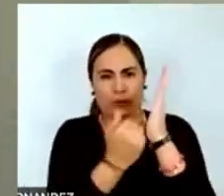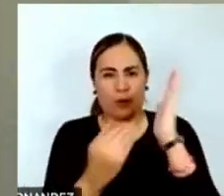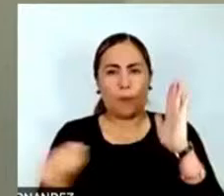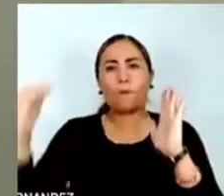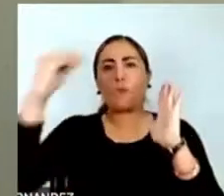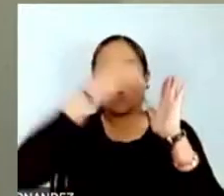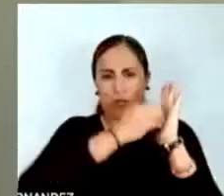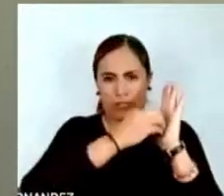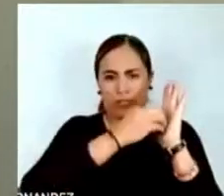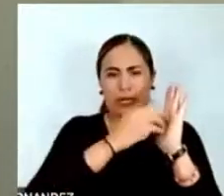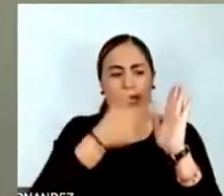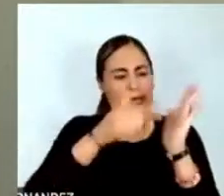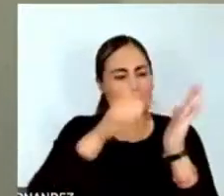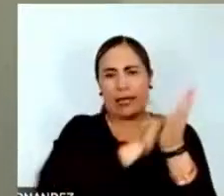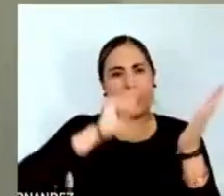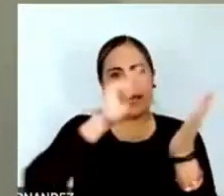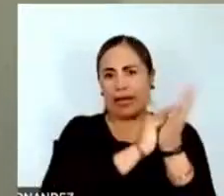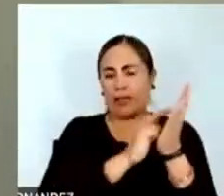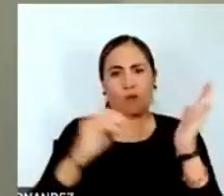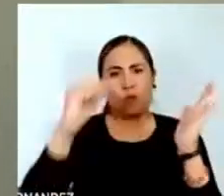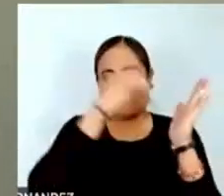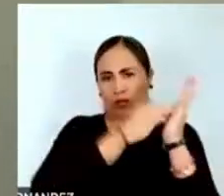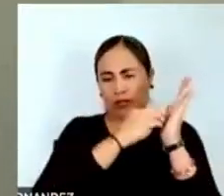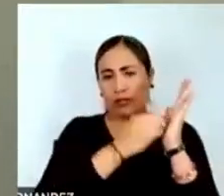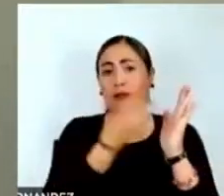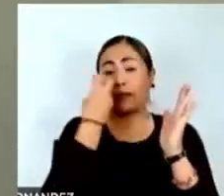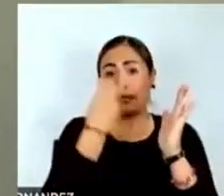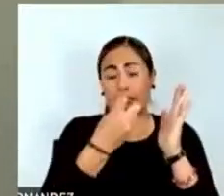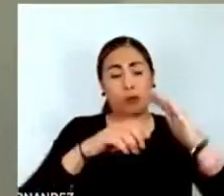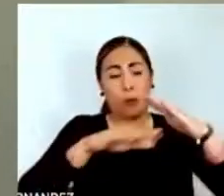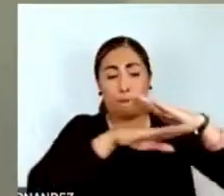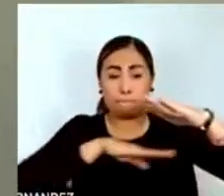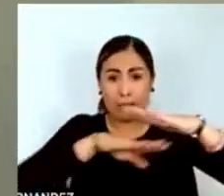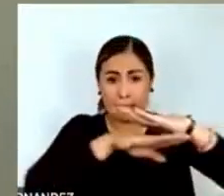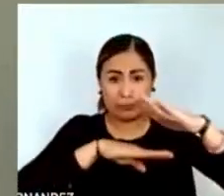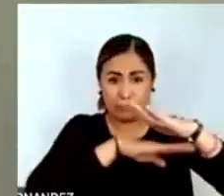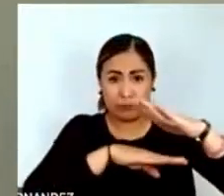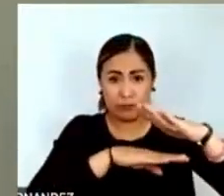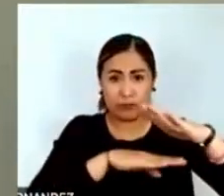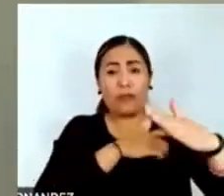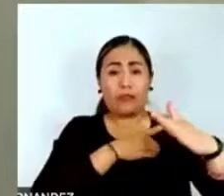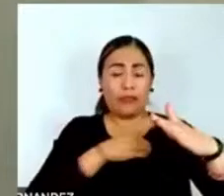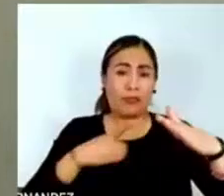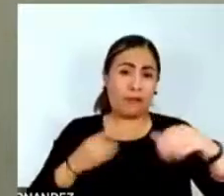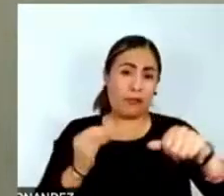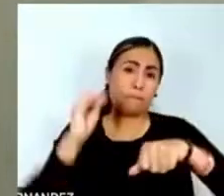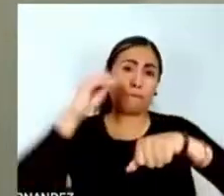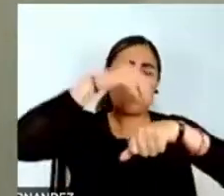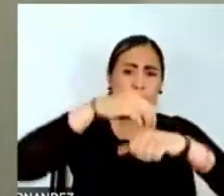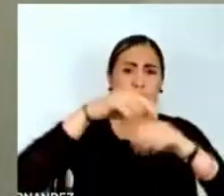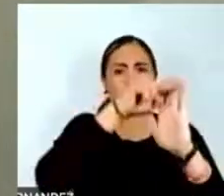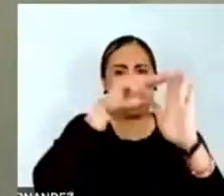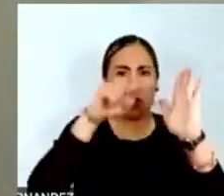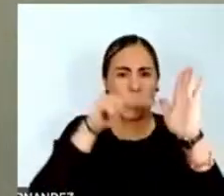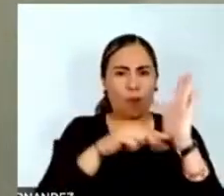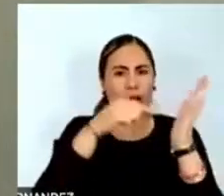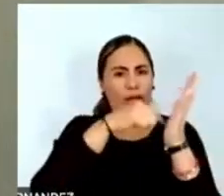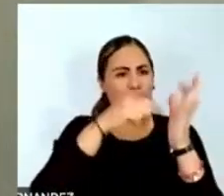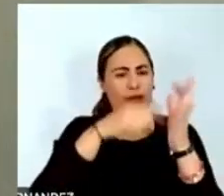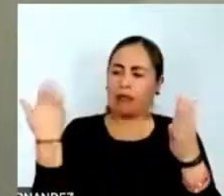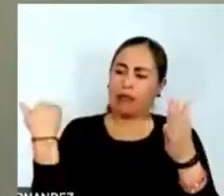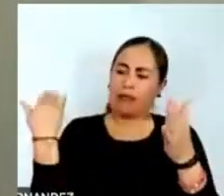en la ley, y que esos elementos básicos en principio tengan que estar establecidos en una norma con fuerza de ley, con todo lo que ella supone